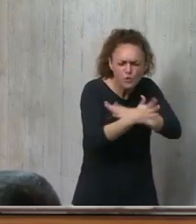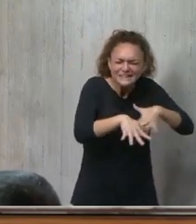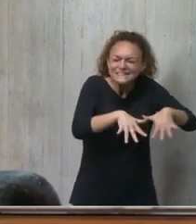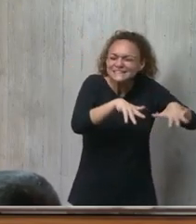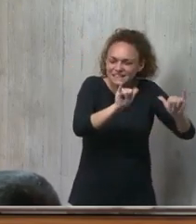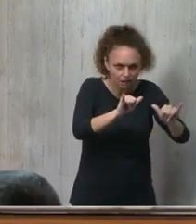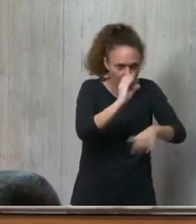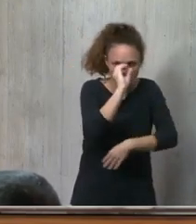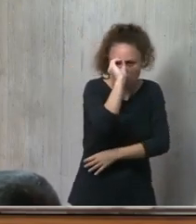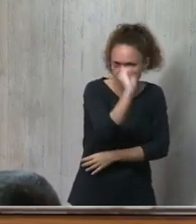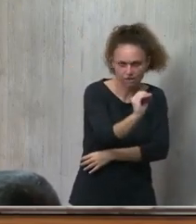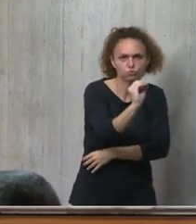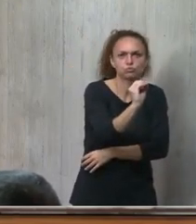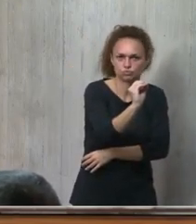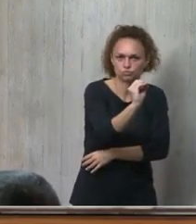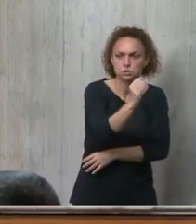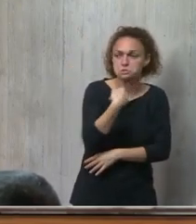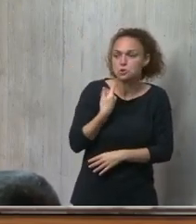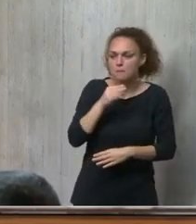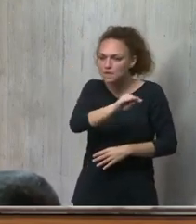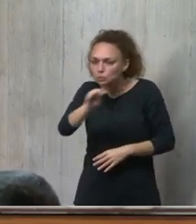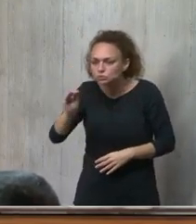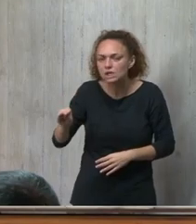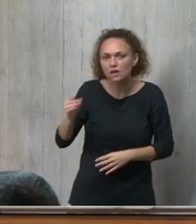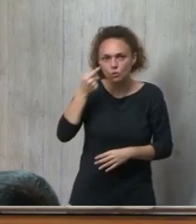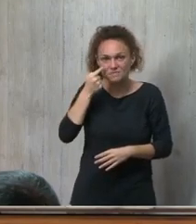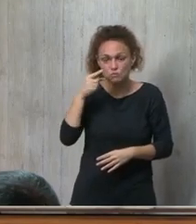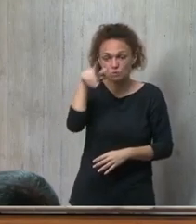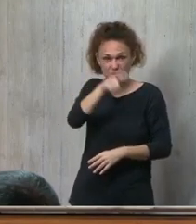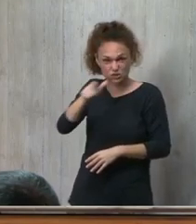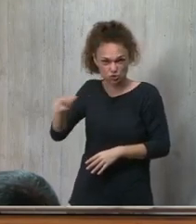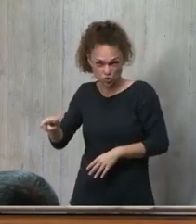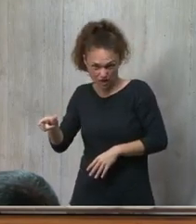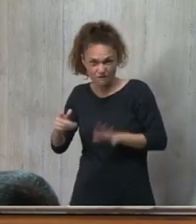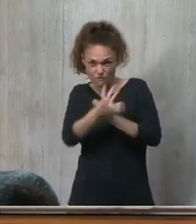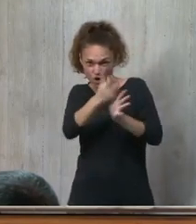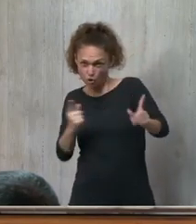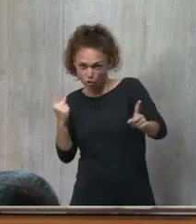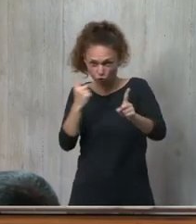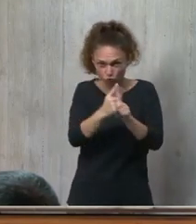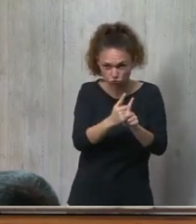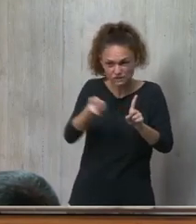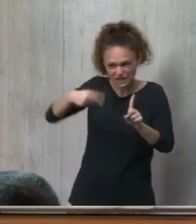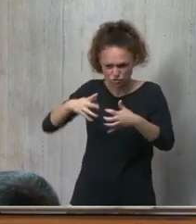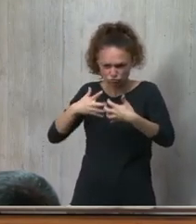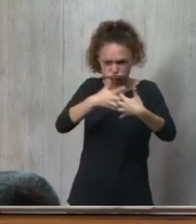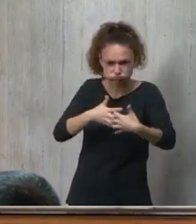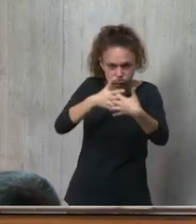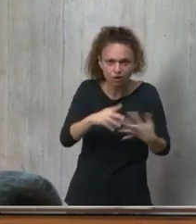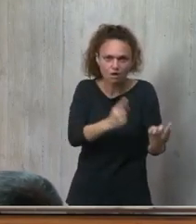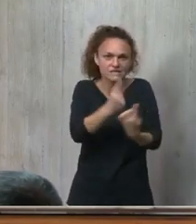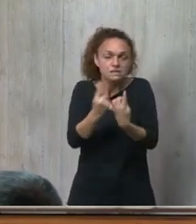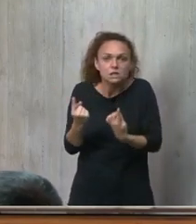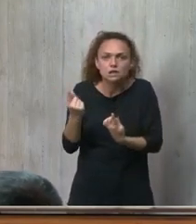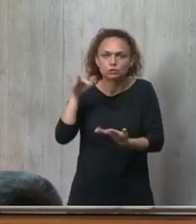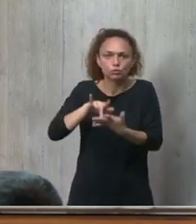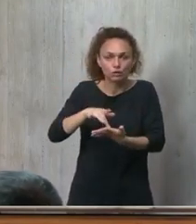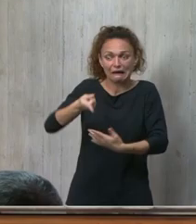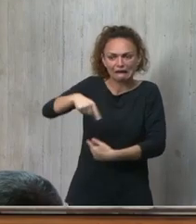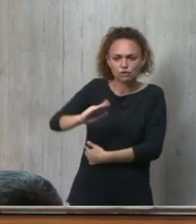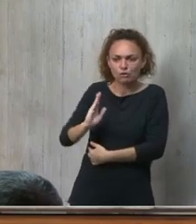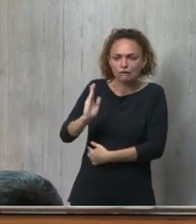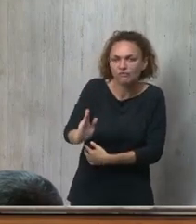ninguno. Yo he preguntado si entre los propios combatientes se ha producido alguna, que a veces ocurre que alguien se daña en